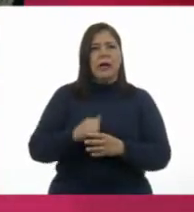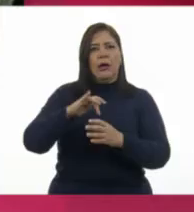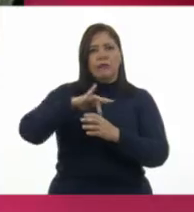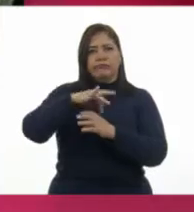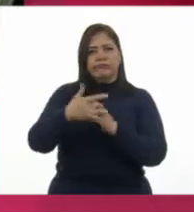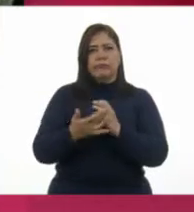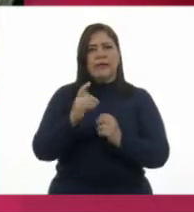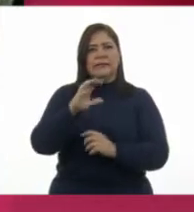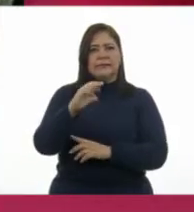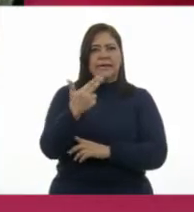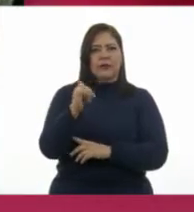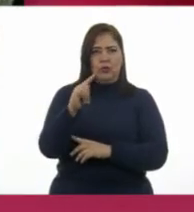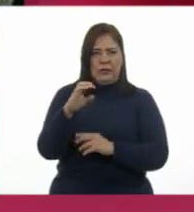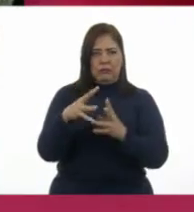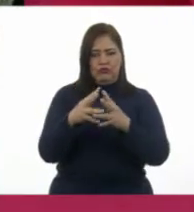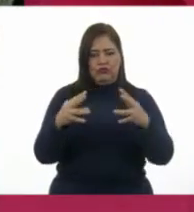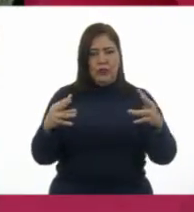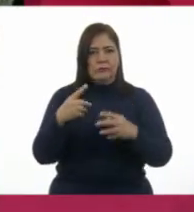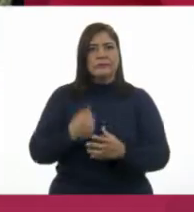chayote.